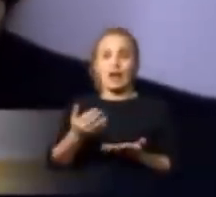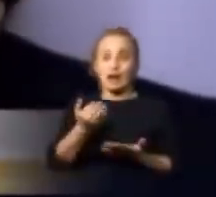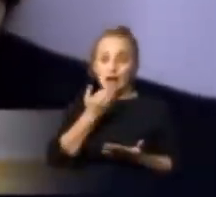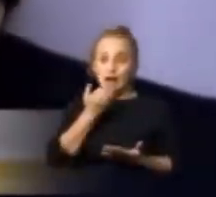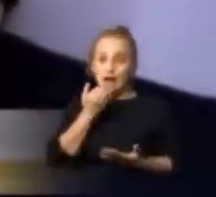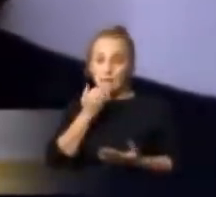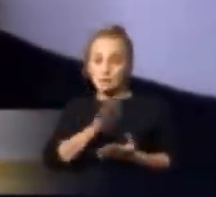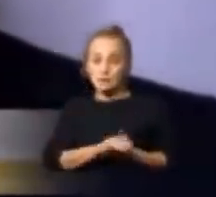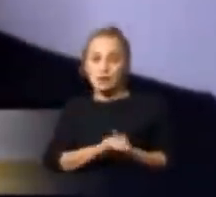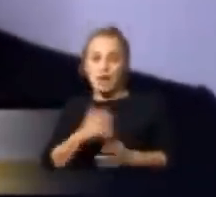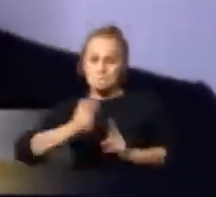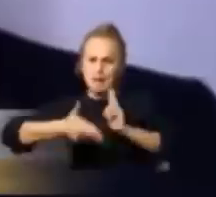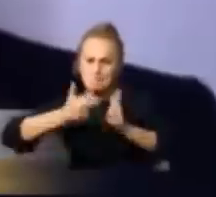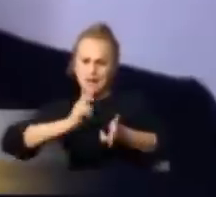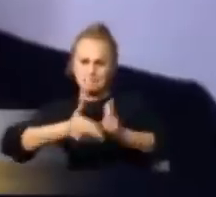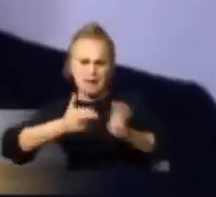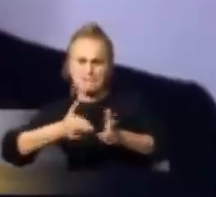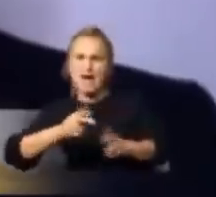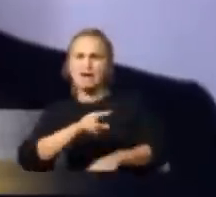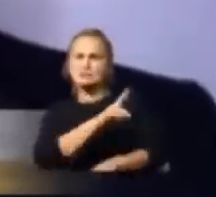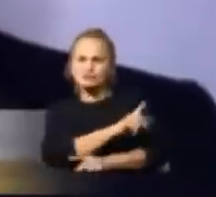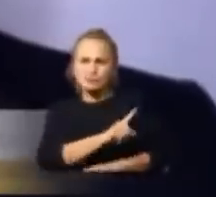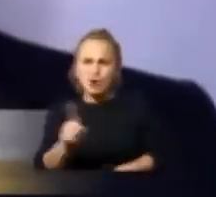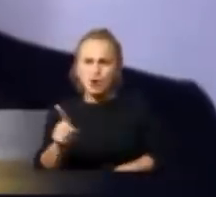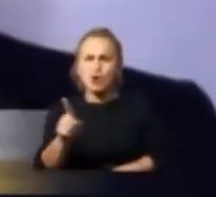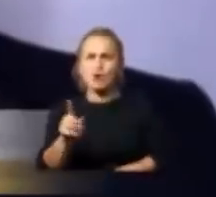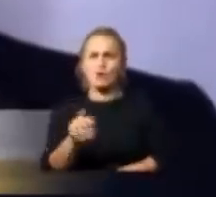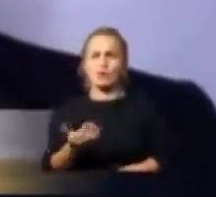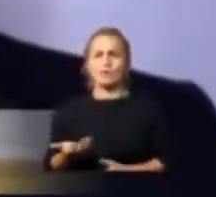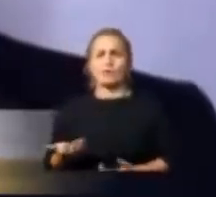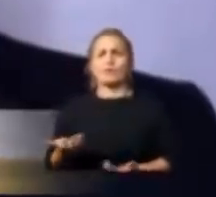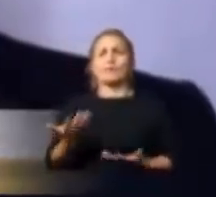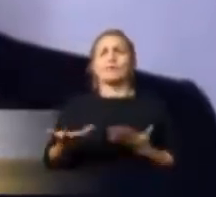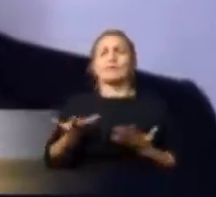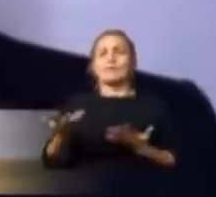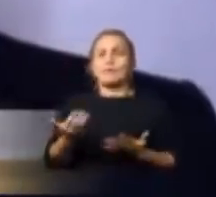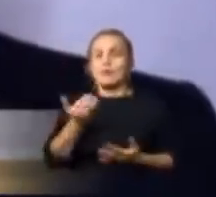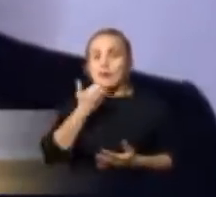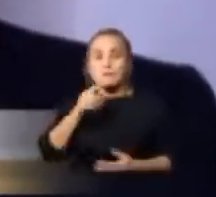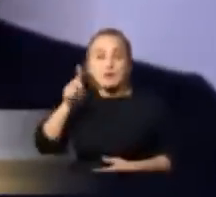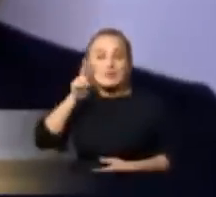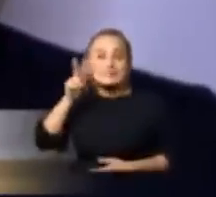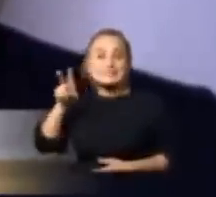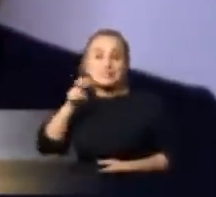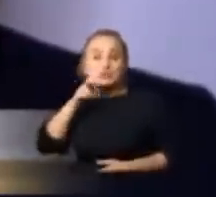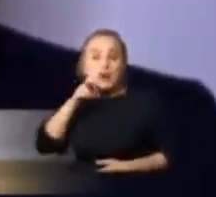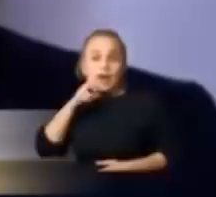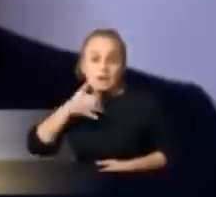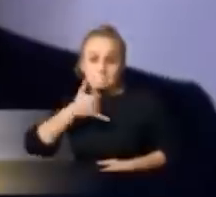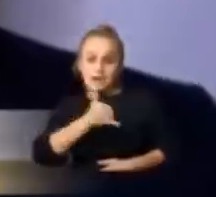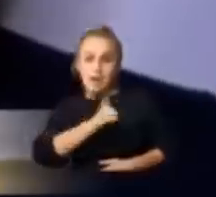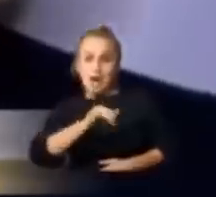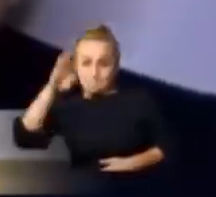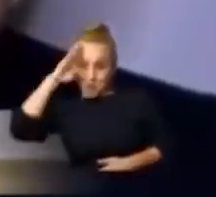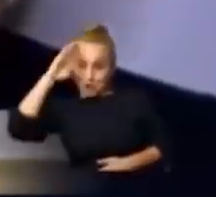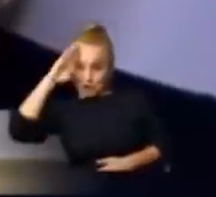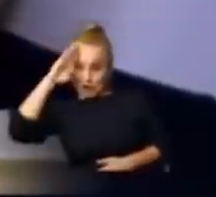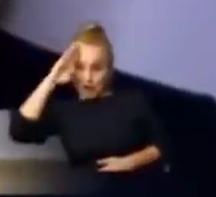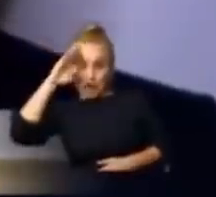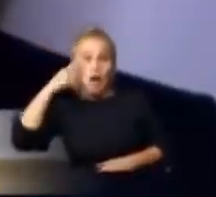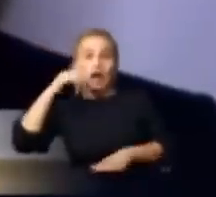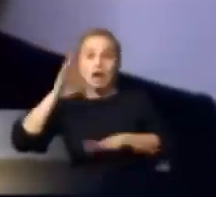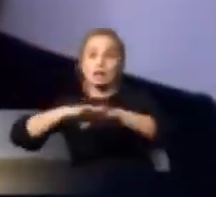ciudadanos inermes, ni puede haber numerosos casos de violencia sexual por parte de la fuerza pública. Se